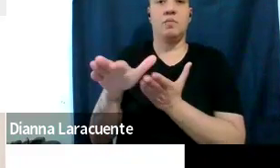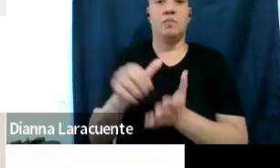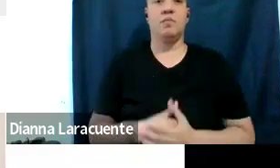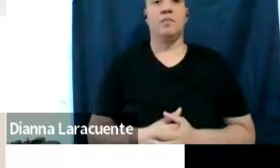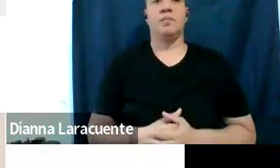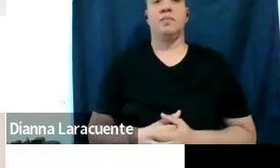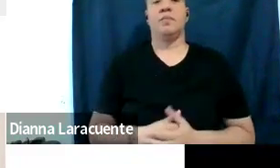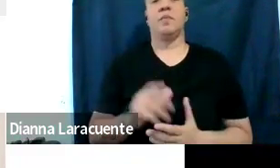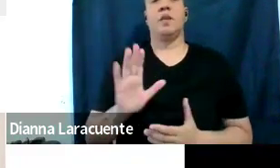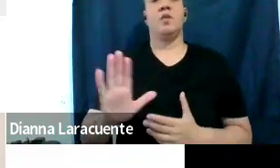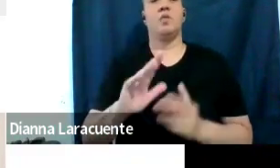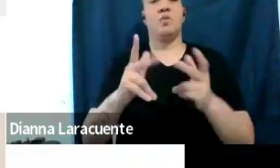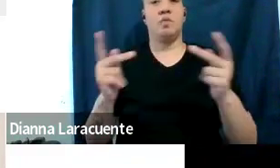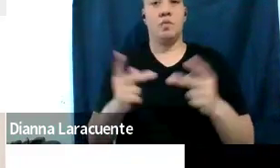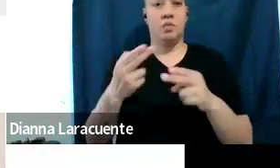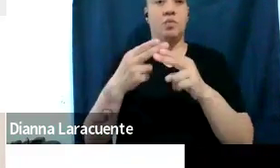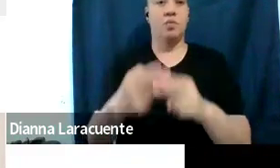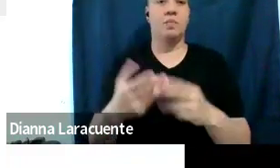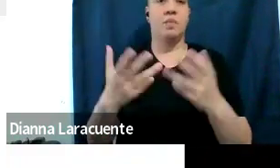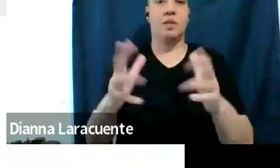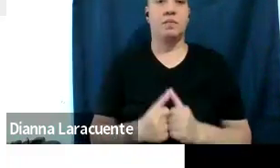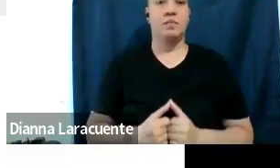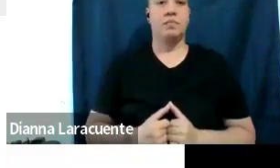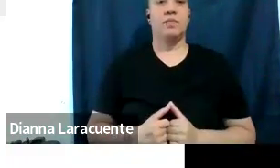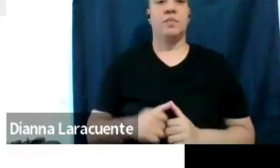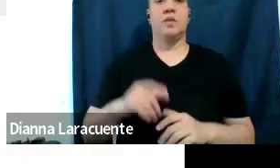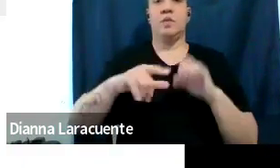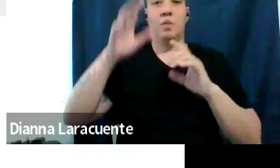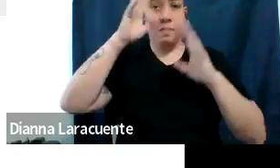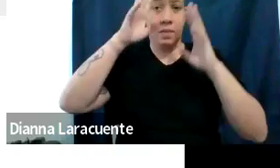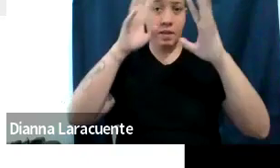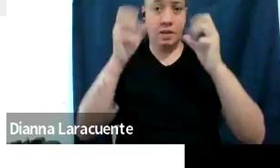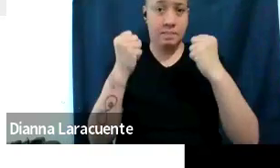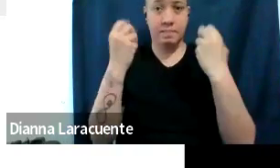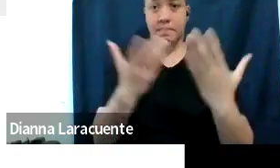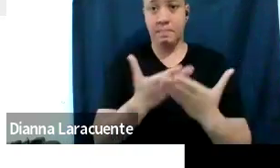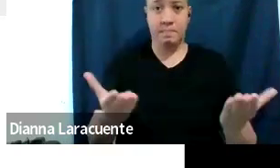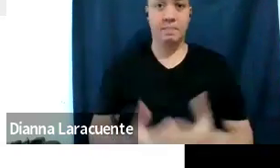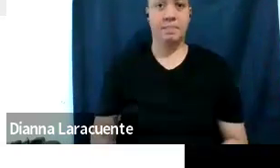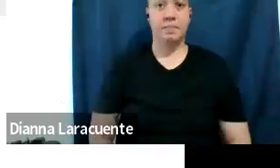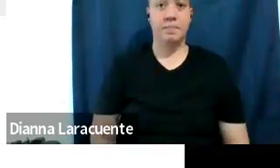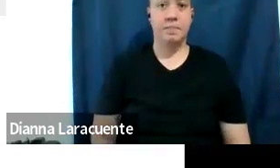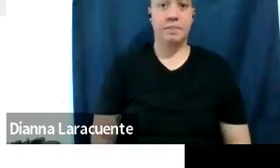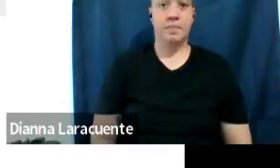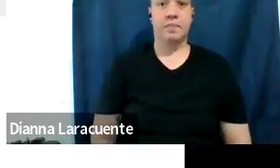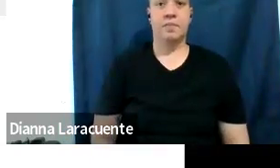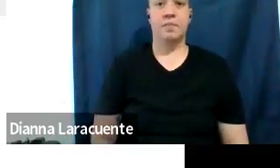de sus puestos y están los nombres. Sigue, no se pueden inventar tantas cosas. Pero